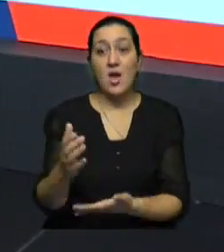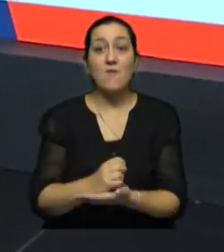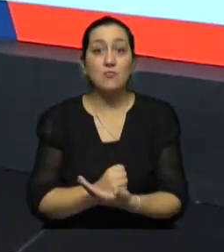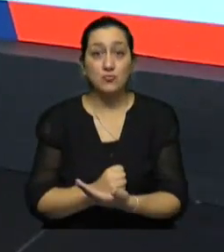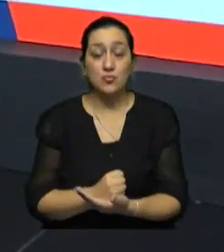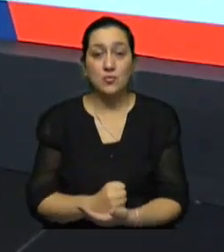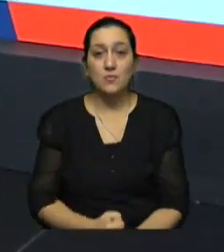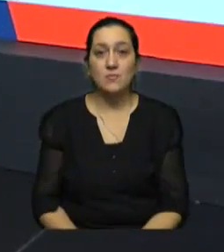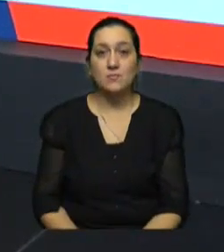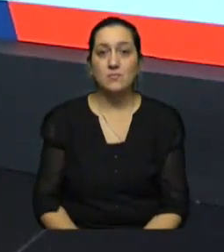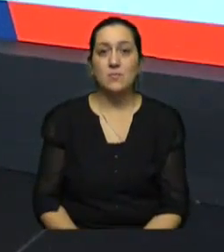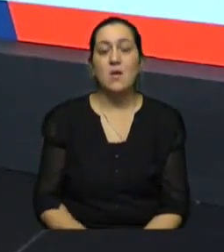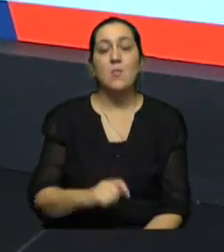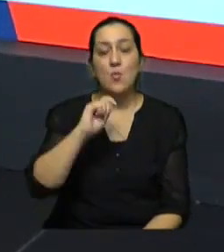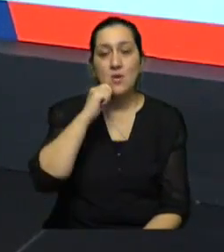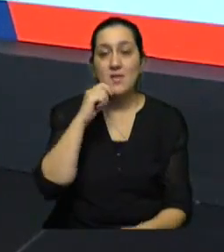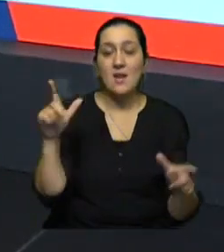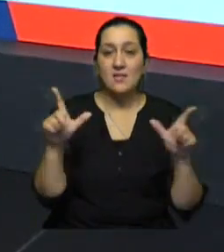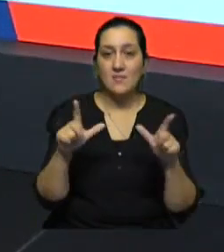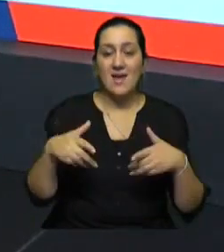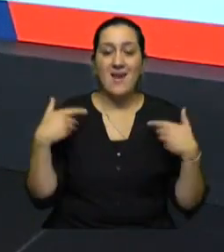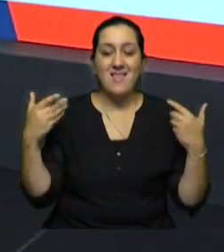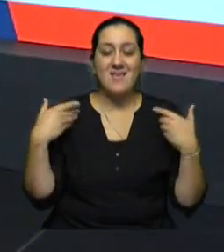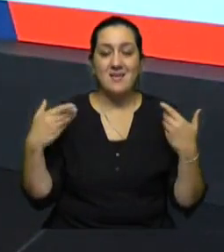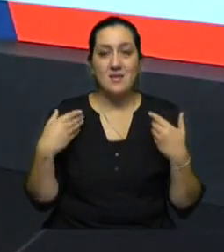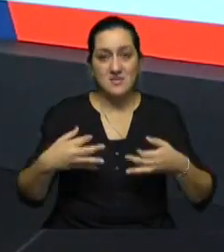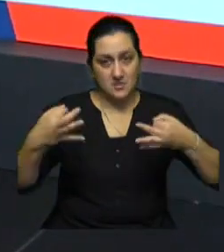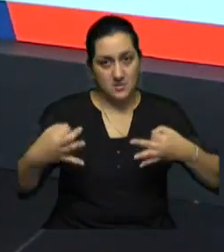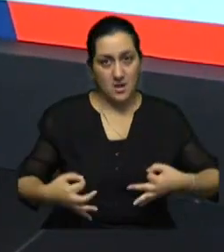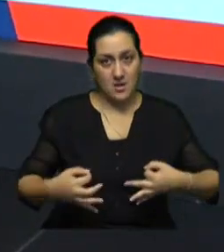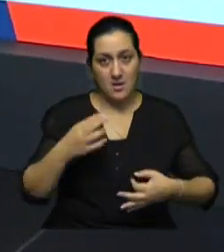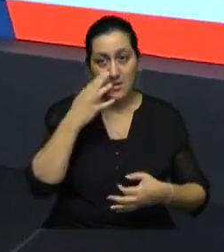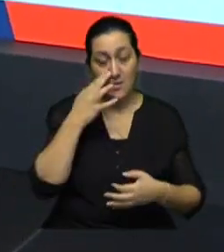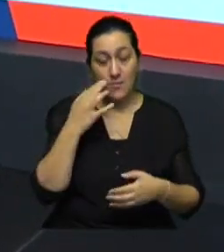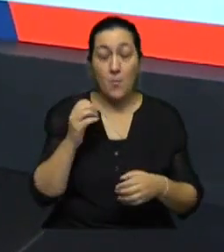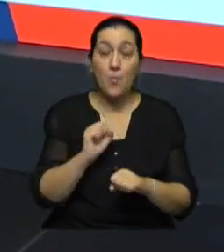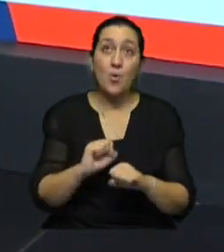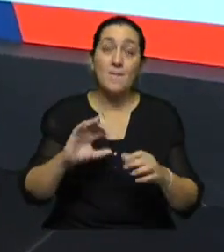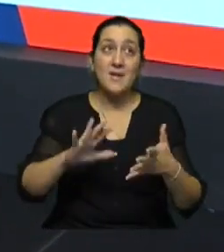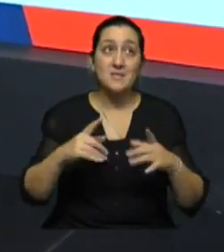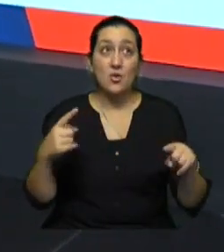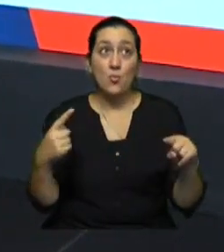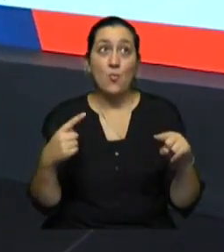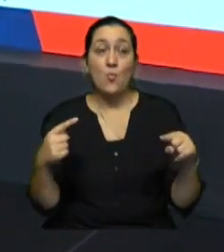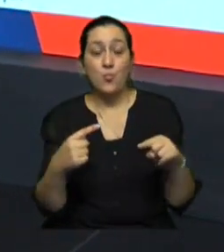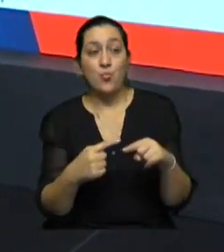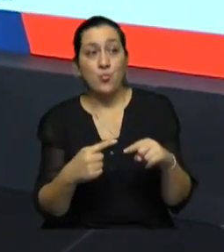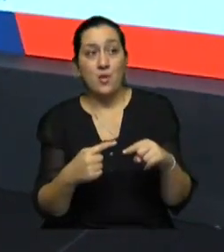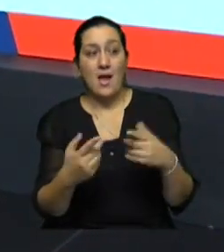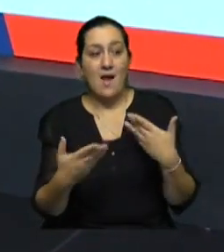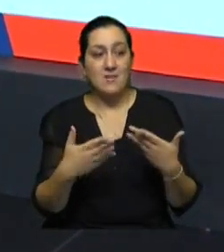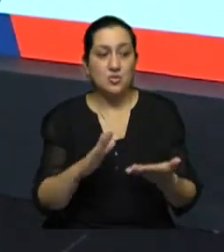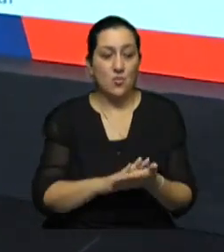TV, seria, alegre, divertida y culta. Qué brutal, porque esto puede parecer contradictorio en otros espacios. Que uno hable de